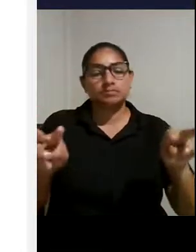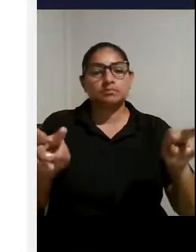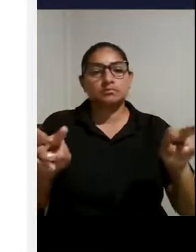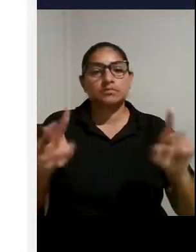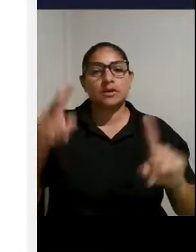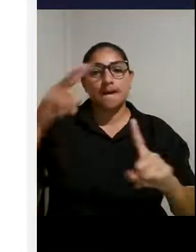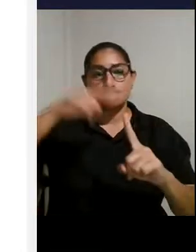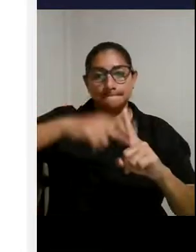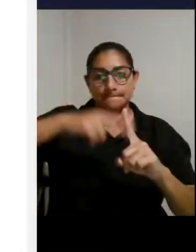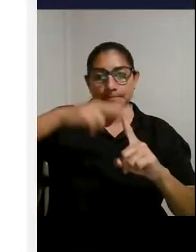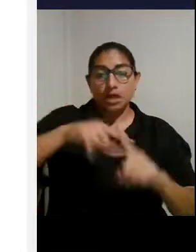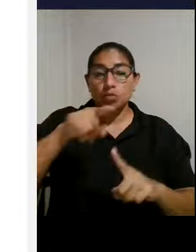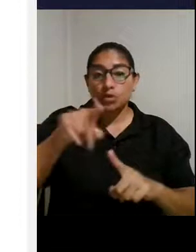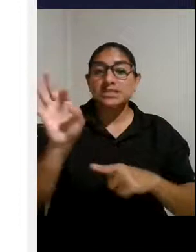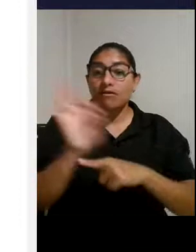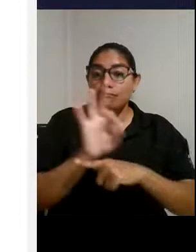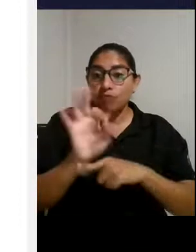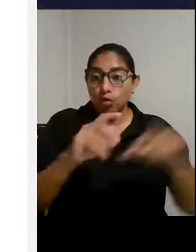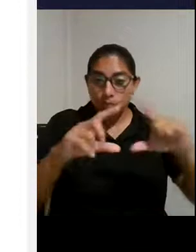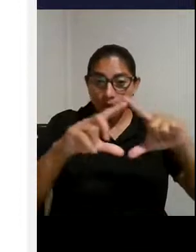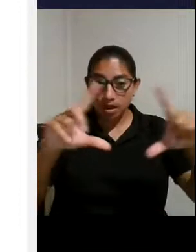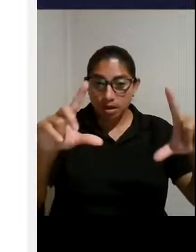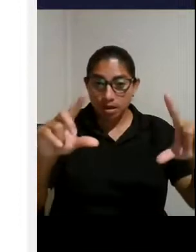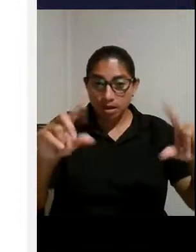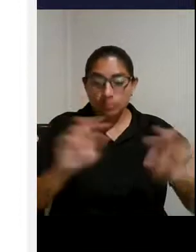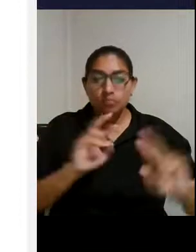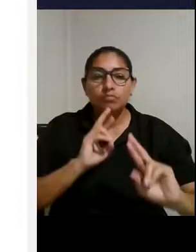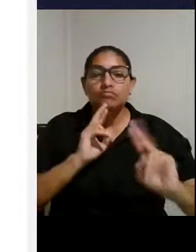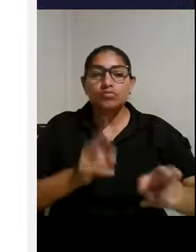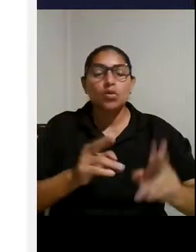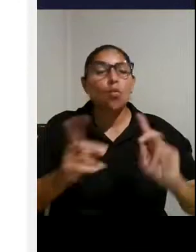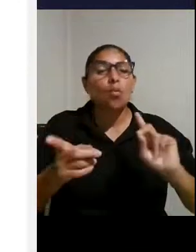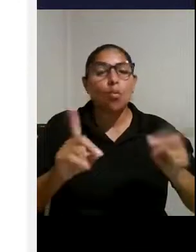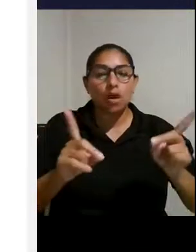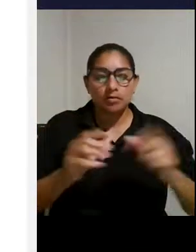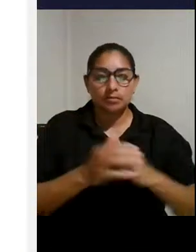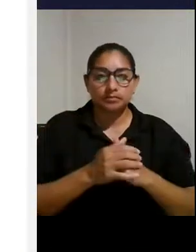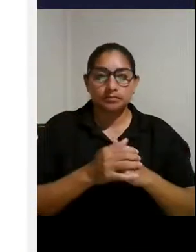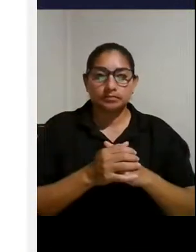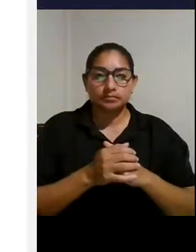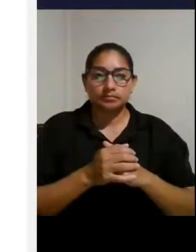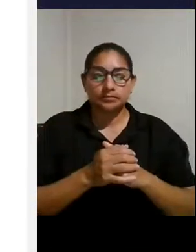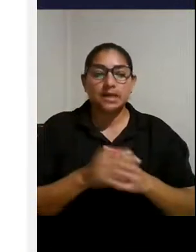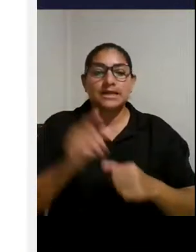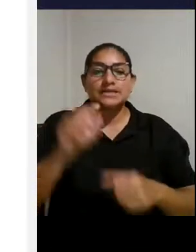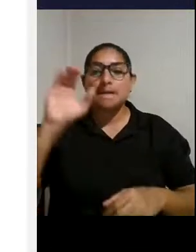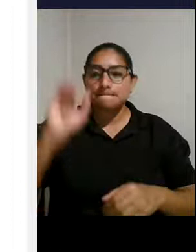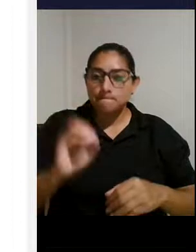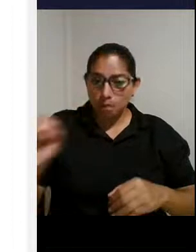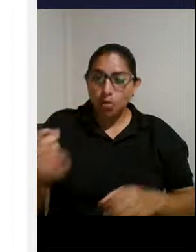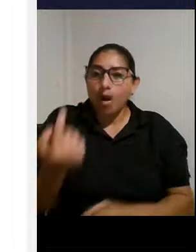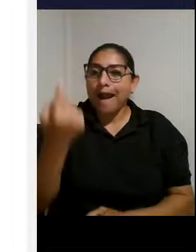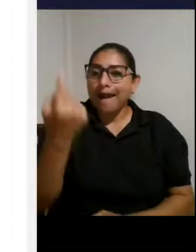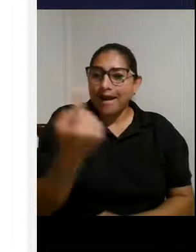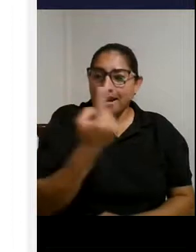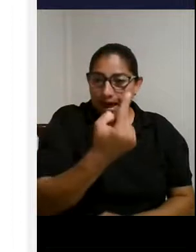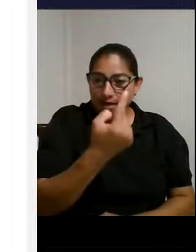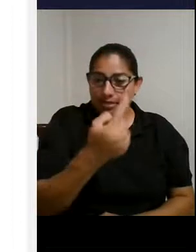aplicando esta fórmula que está acá, nos va a dar eh, ese promedio por cada una de